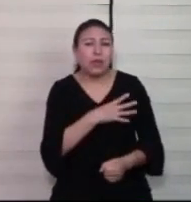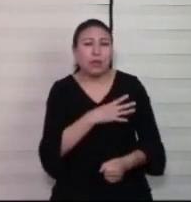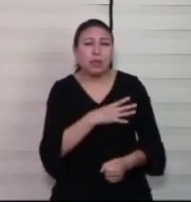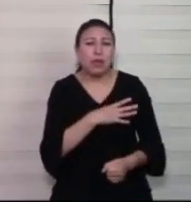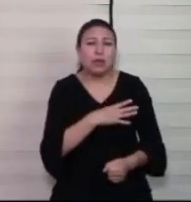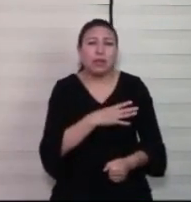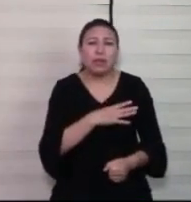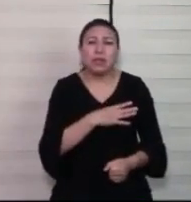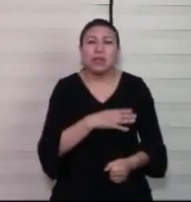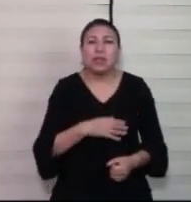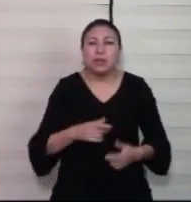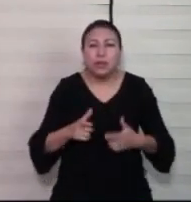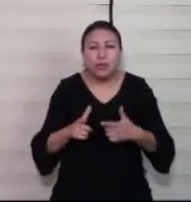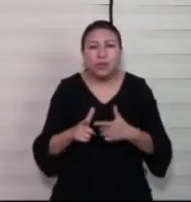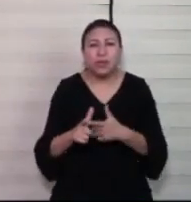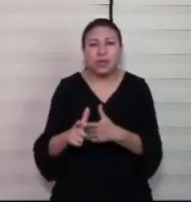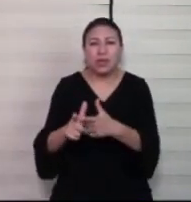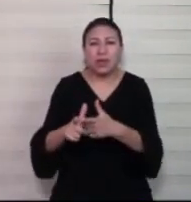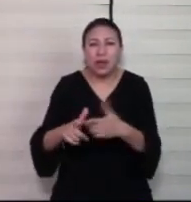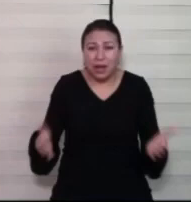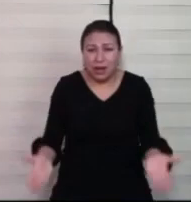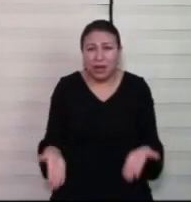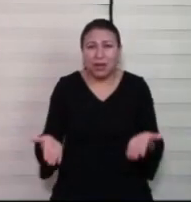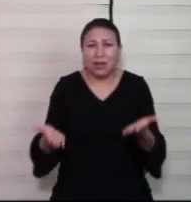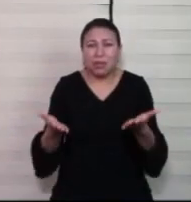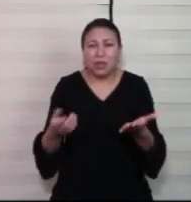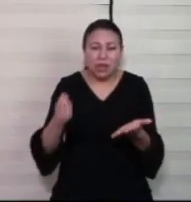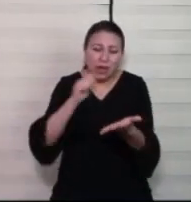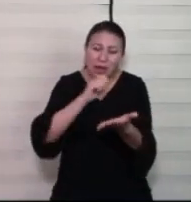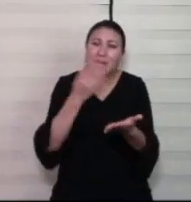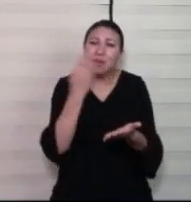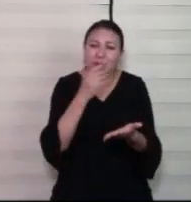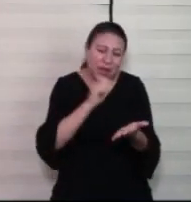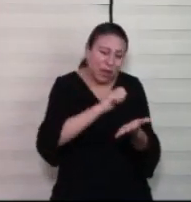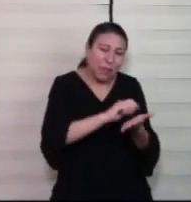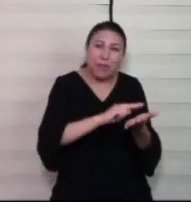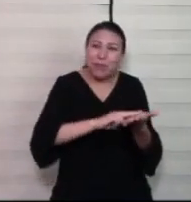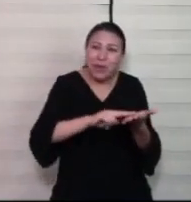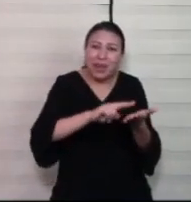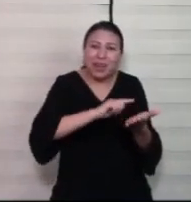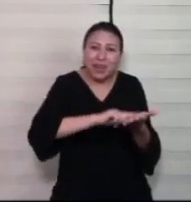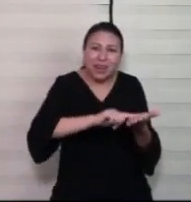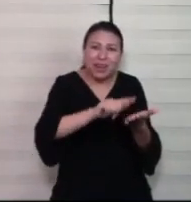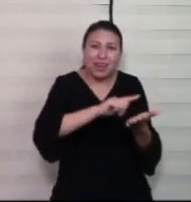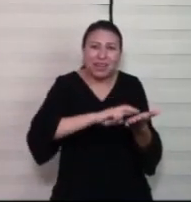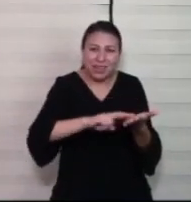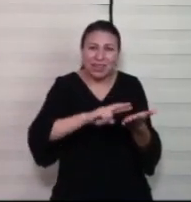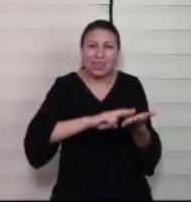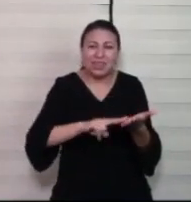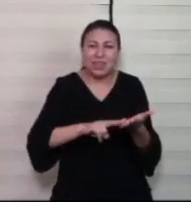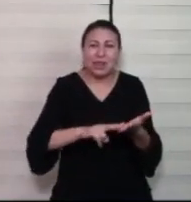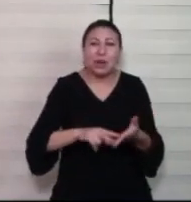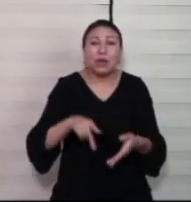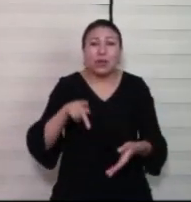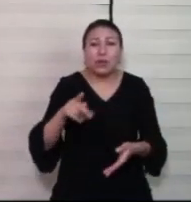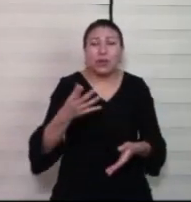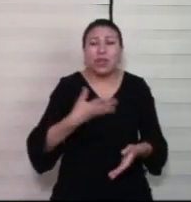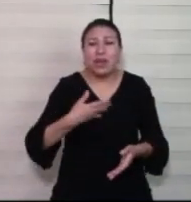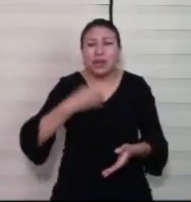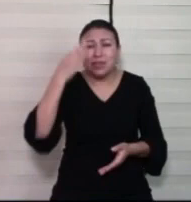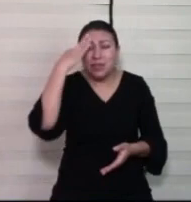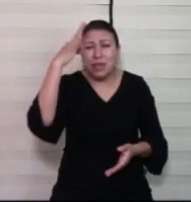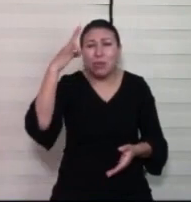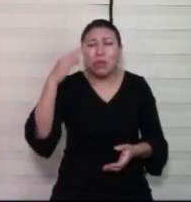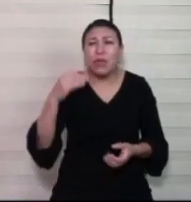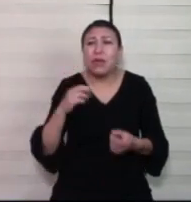desanimes. Qué lindo texto. Subráyelo en su Biblia. Y cuando venga ese momento de incertidumbre, cuando